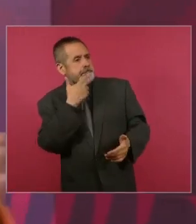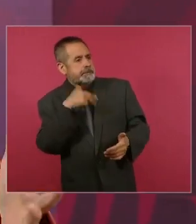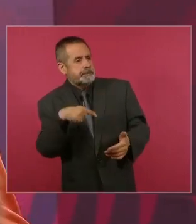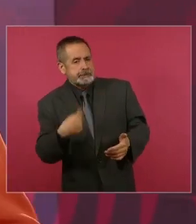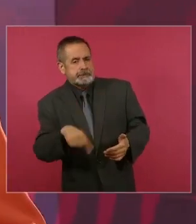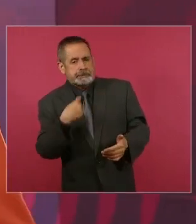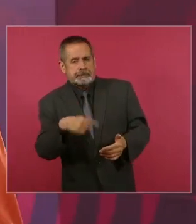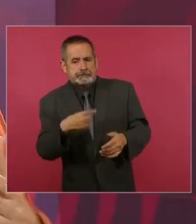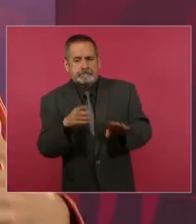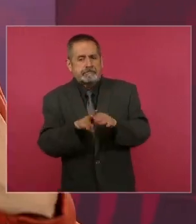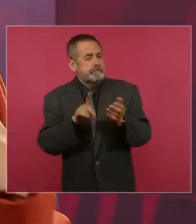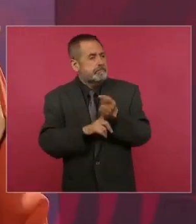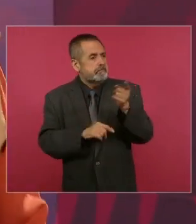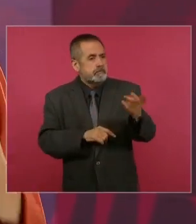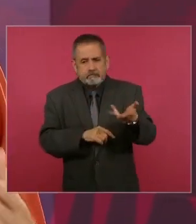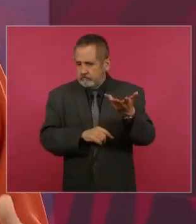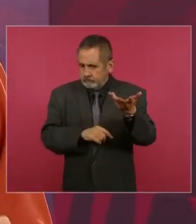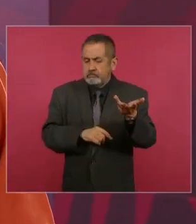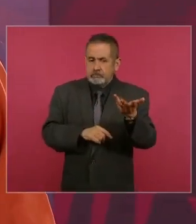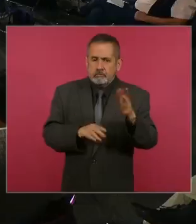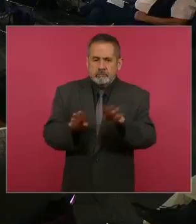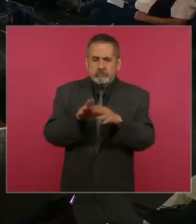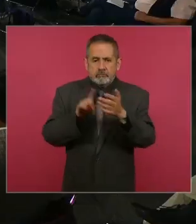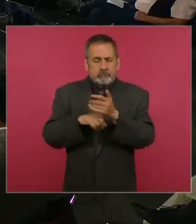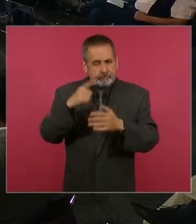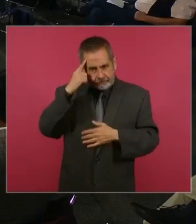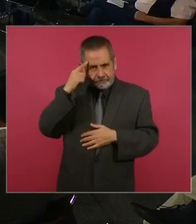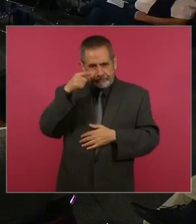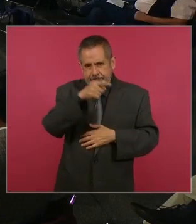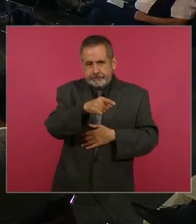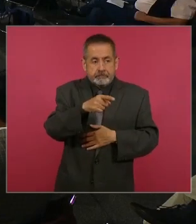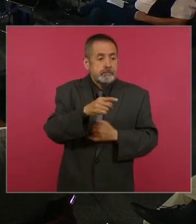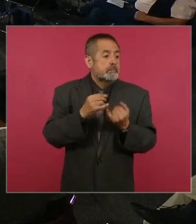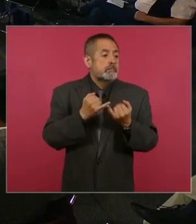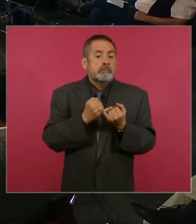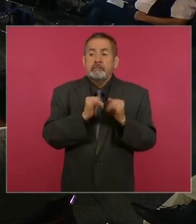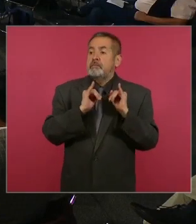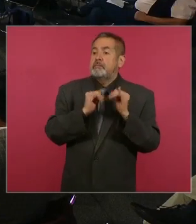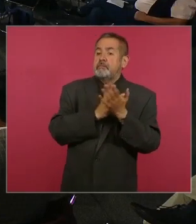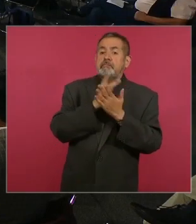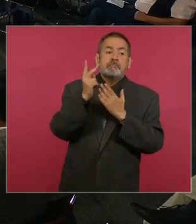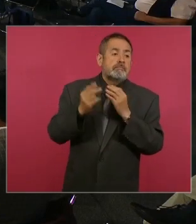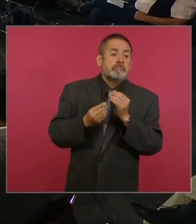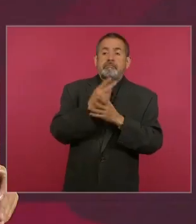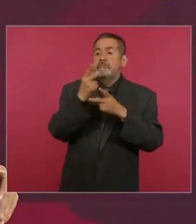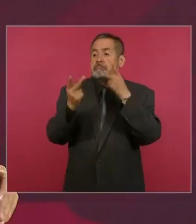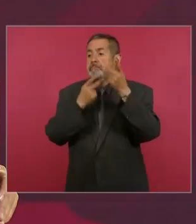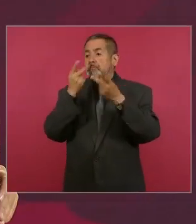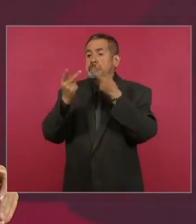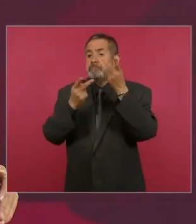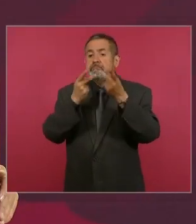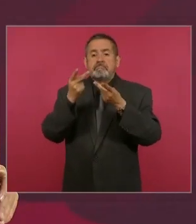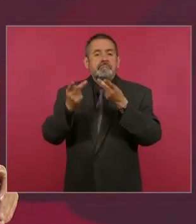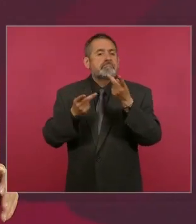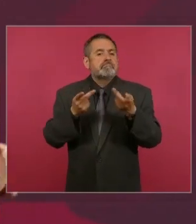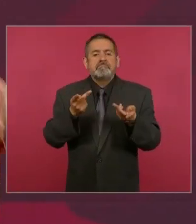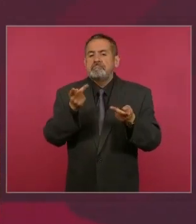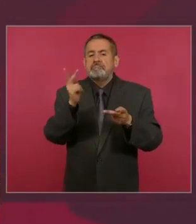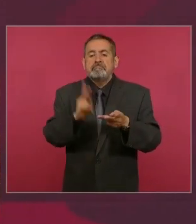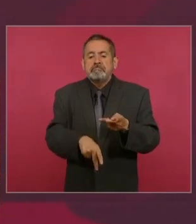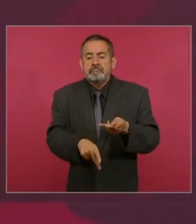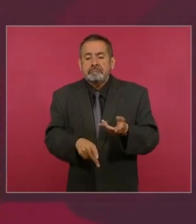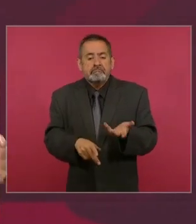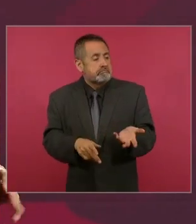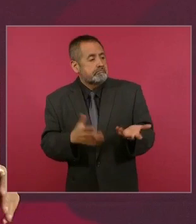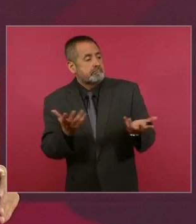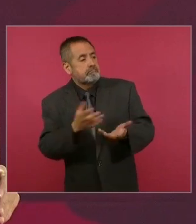blancos, o simplemente se hablaban y se inauguraban proyectos que finalmente no eran concluidos.